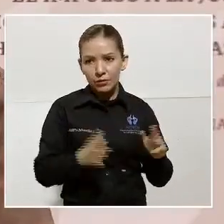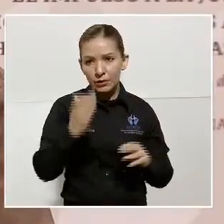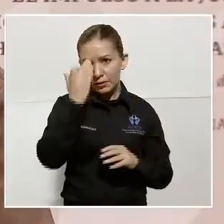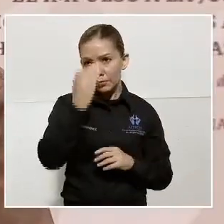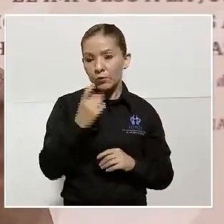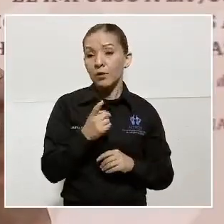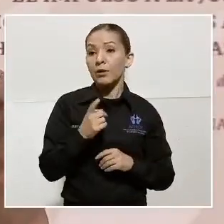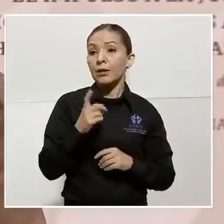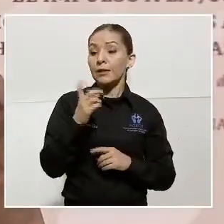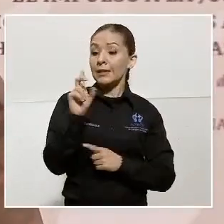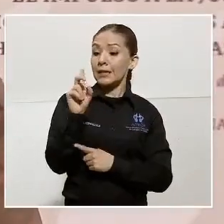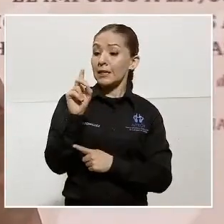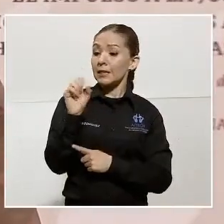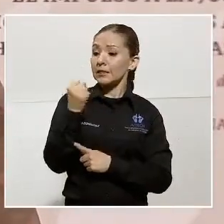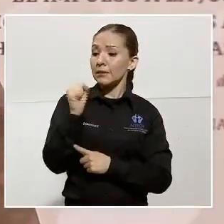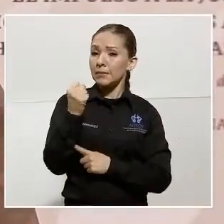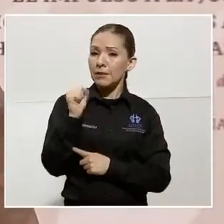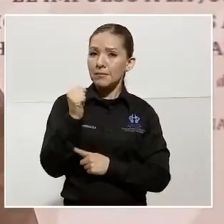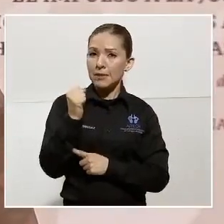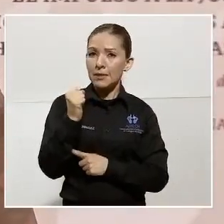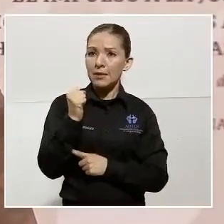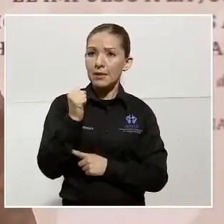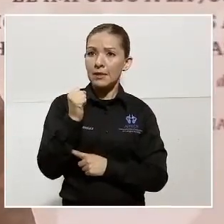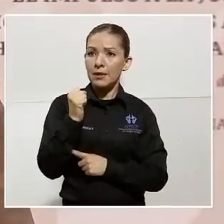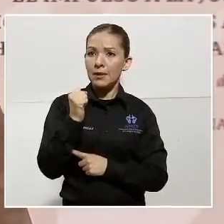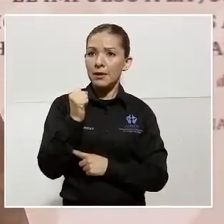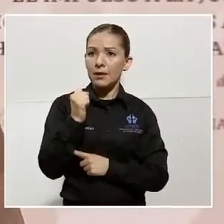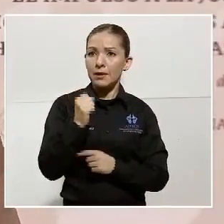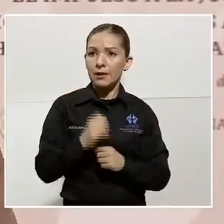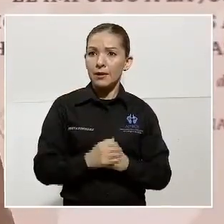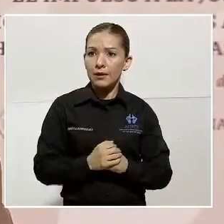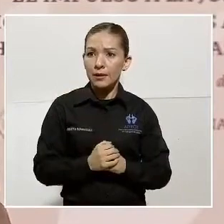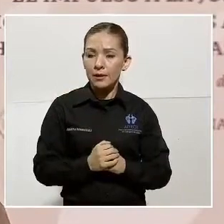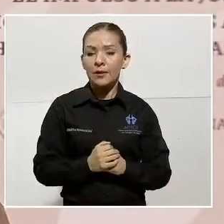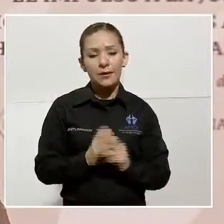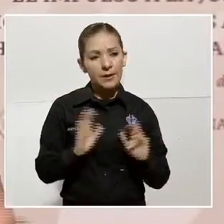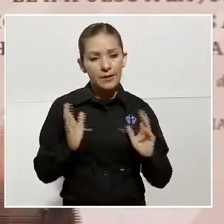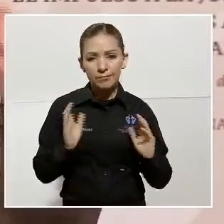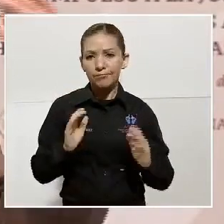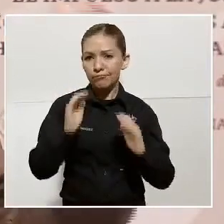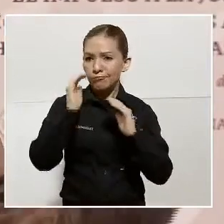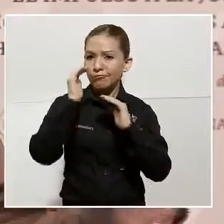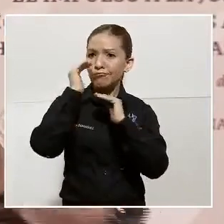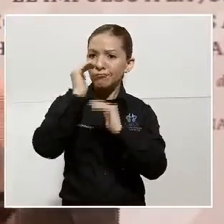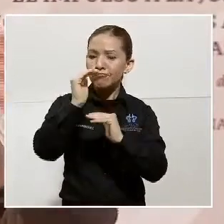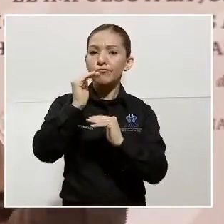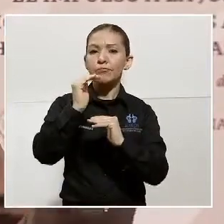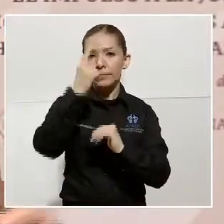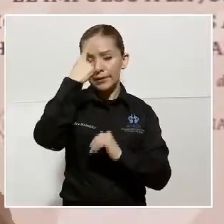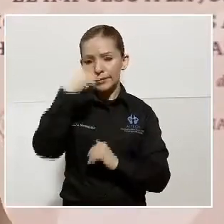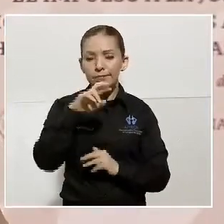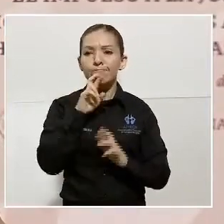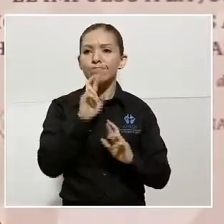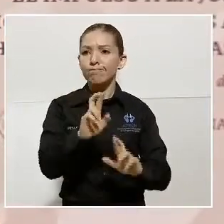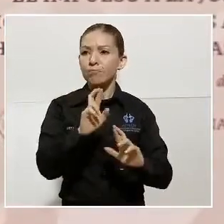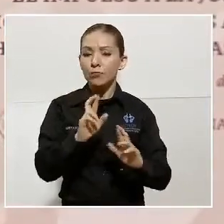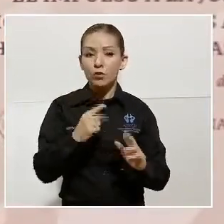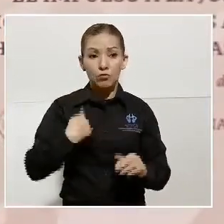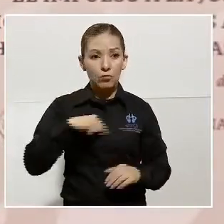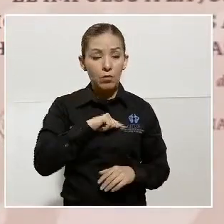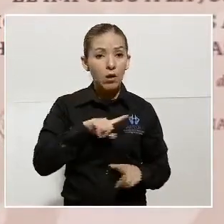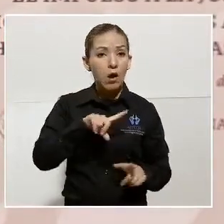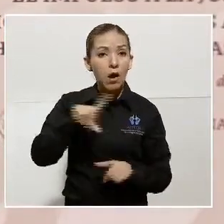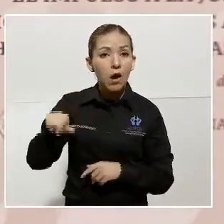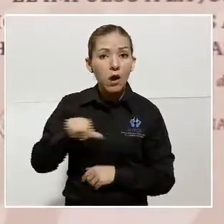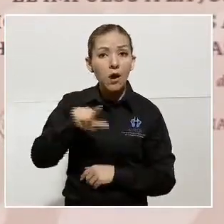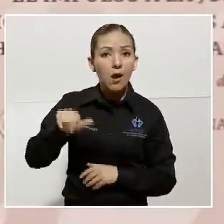del 30 de septiembre en el ánimo de dar respuesta, de no ir